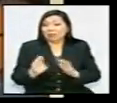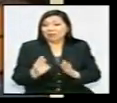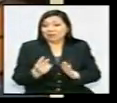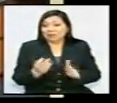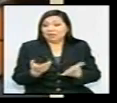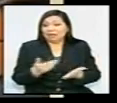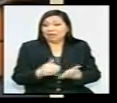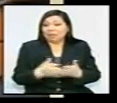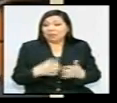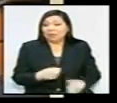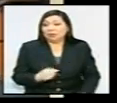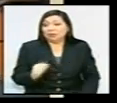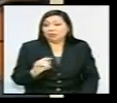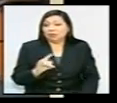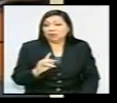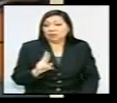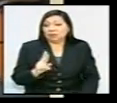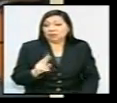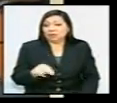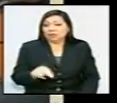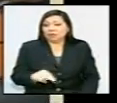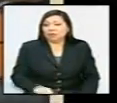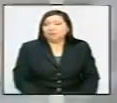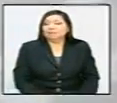a la empresa Sauro.